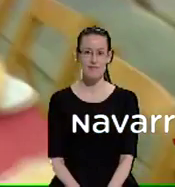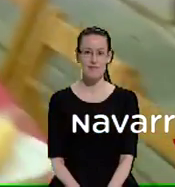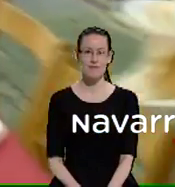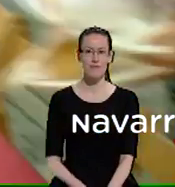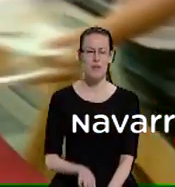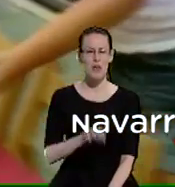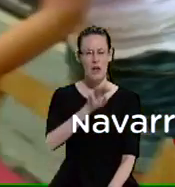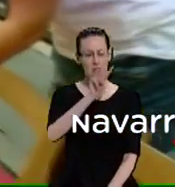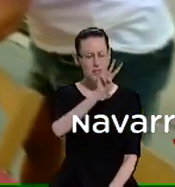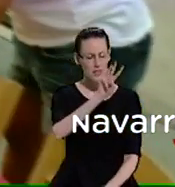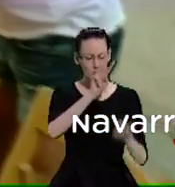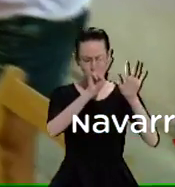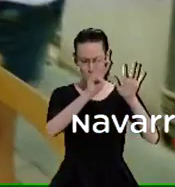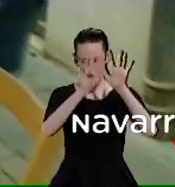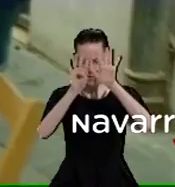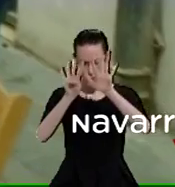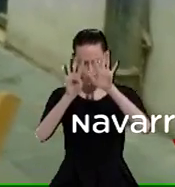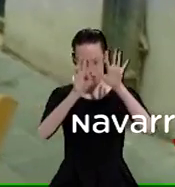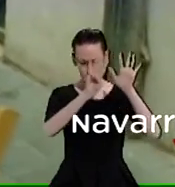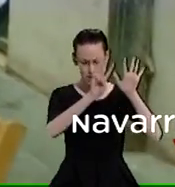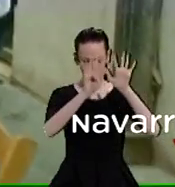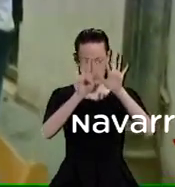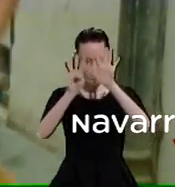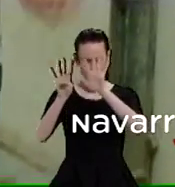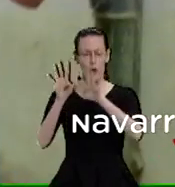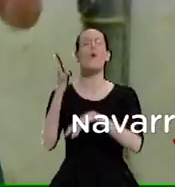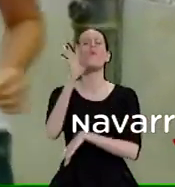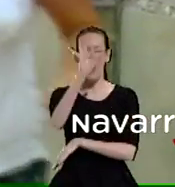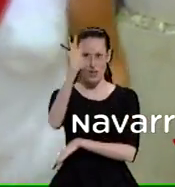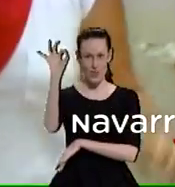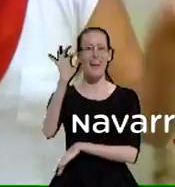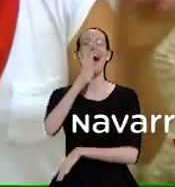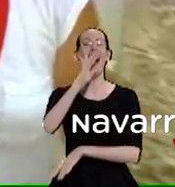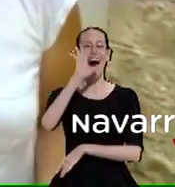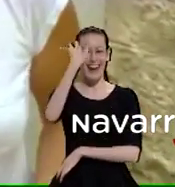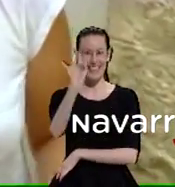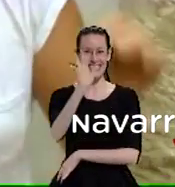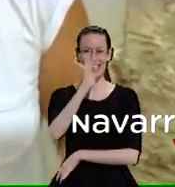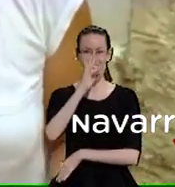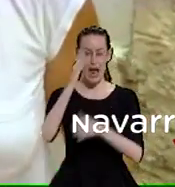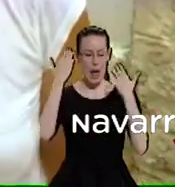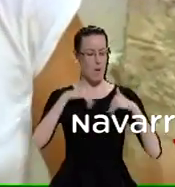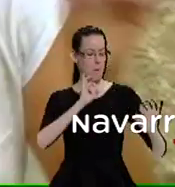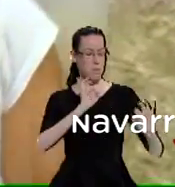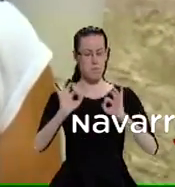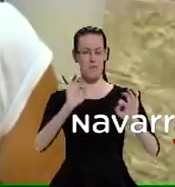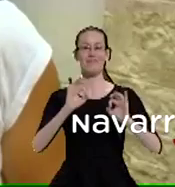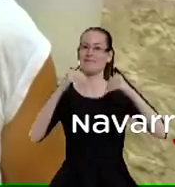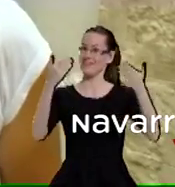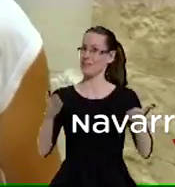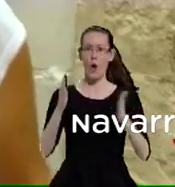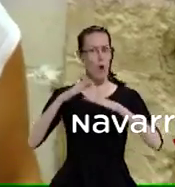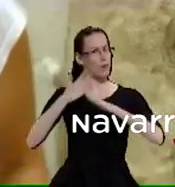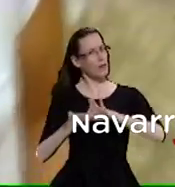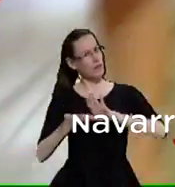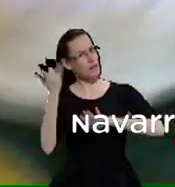397, 398, 399 y 400. Ahora sí, ahora ya tenemos todo listo, así que no os